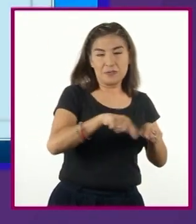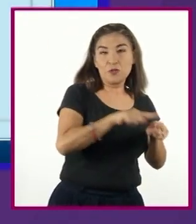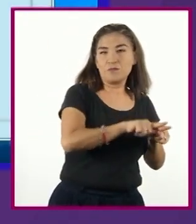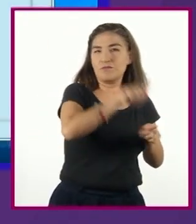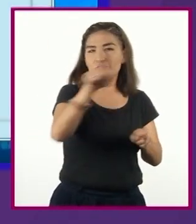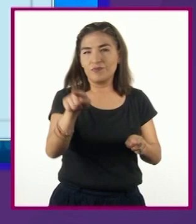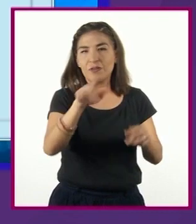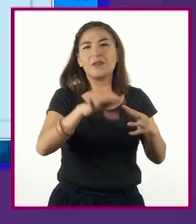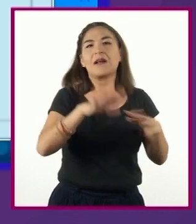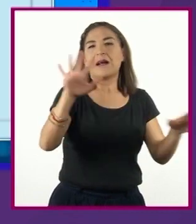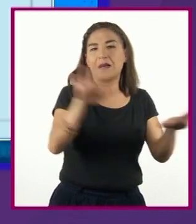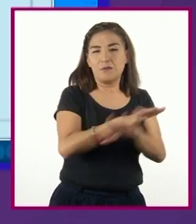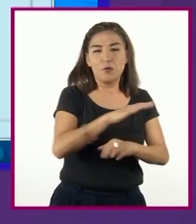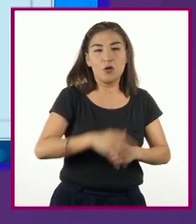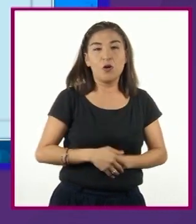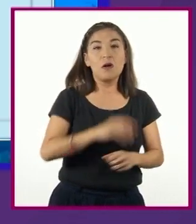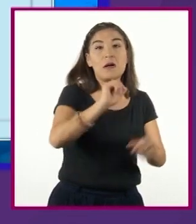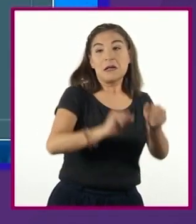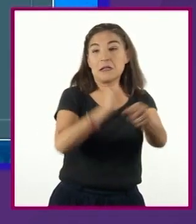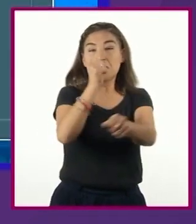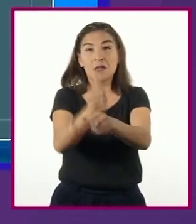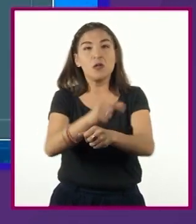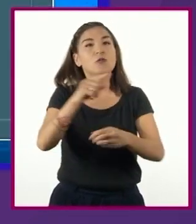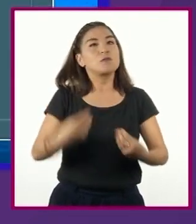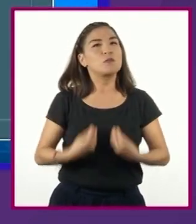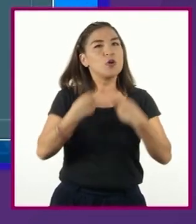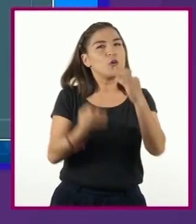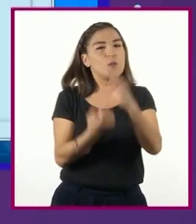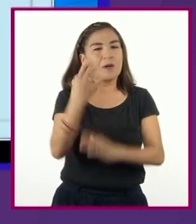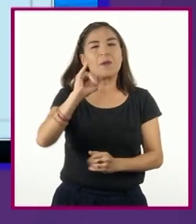se establece en uno nuevo se le llama inmigrante.